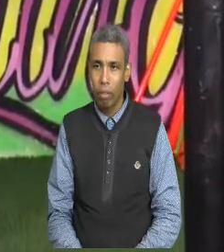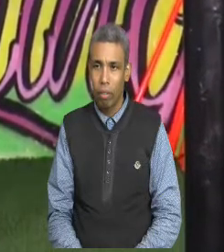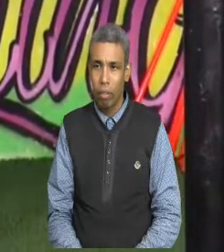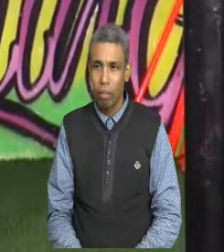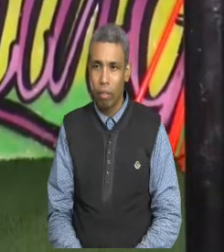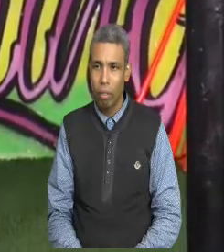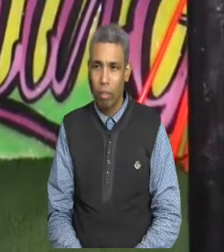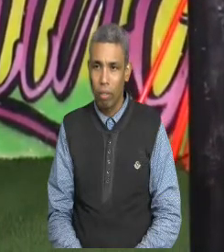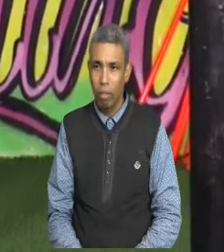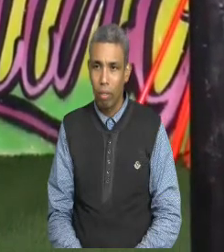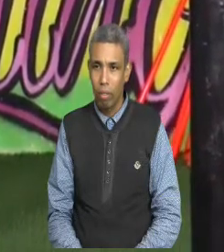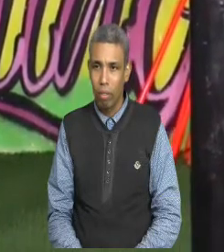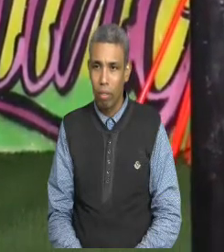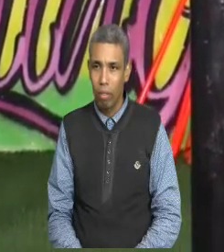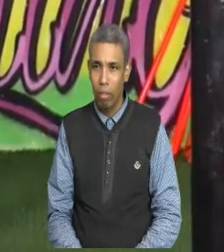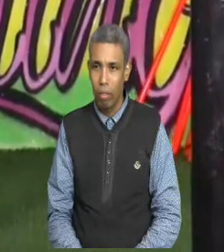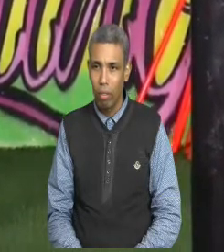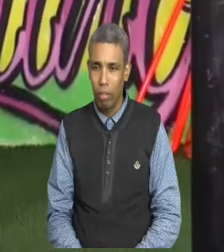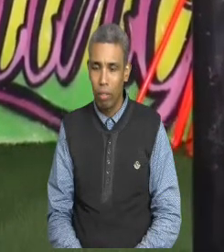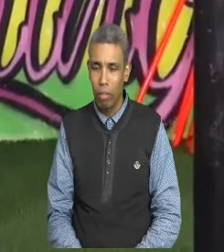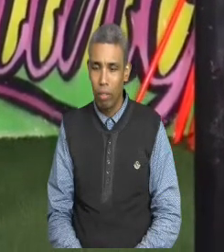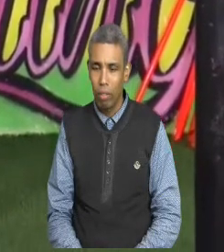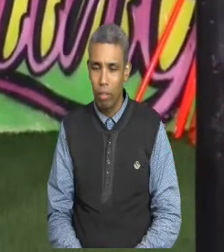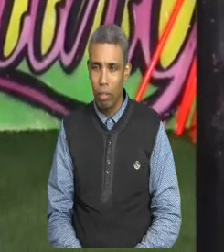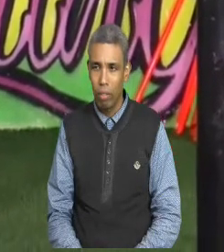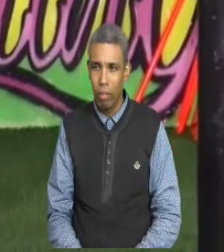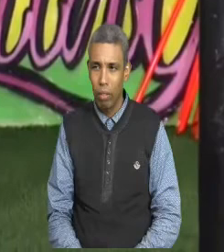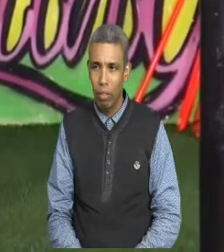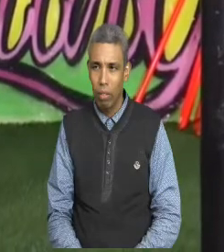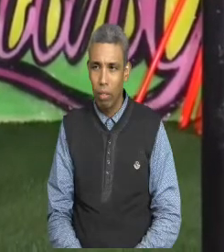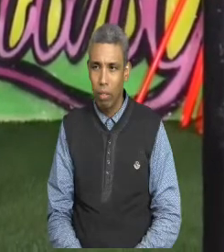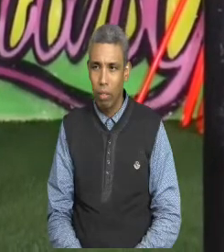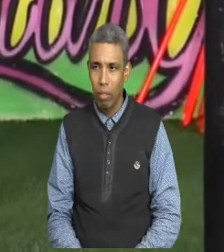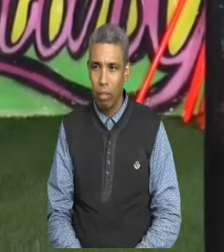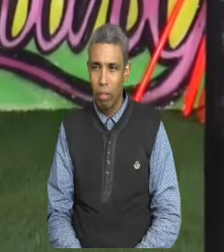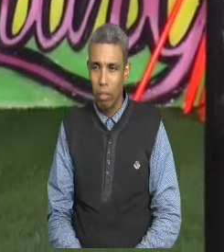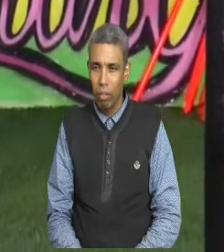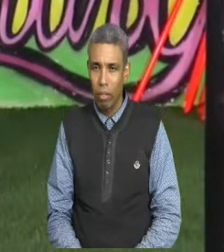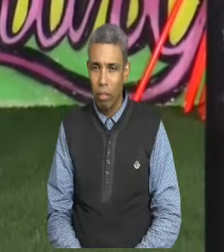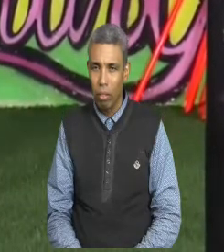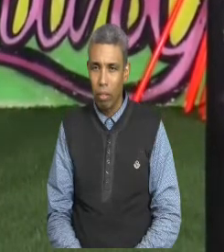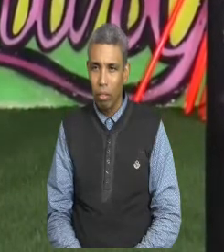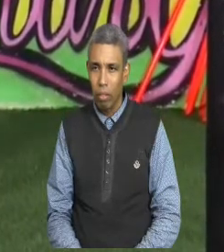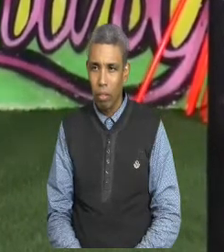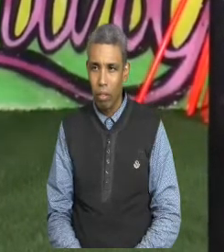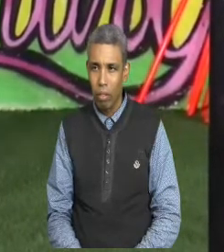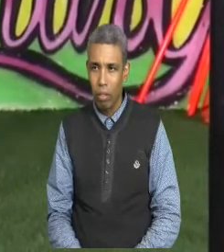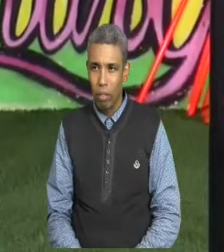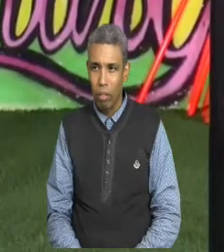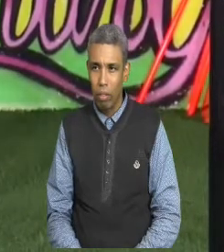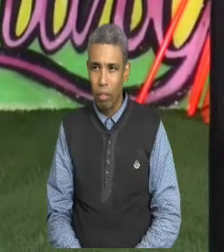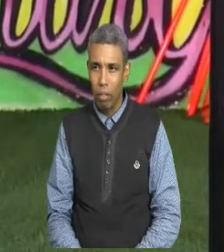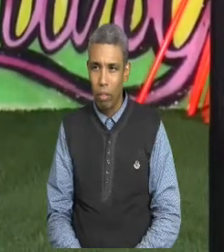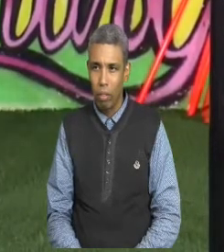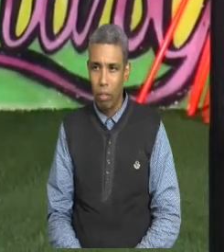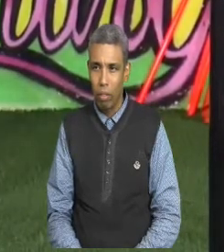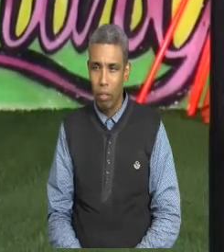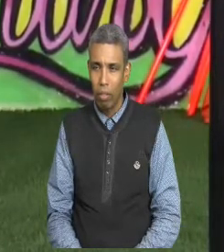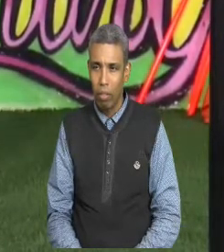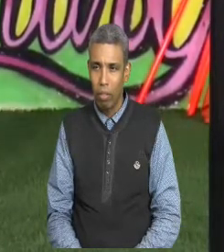vamos al frente, sacamos la cola y estiramos ahí. Muy bien, empezamos ahí a hacer